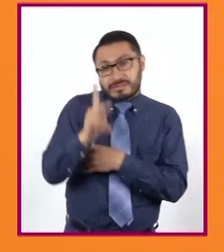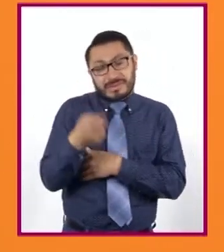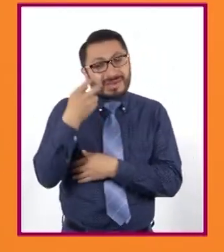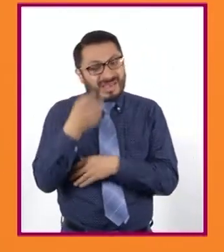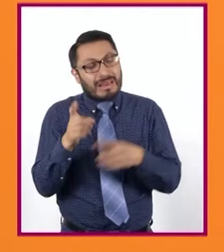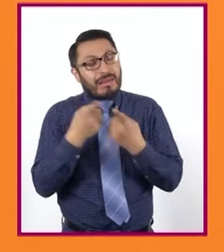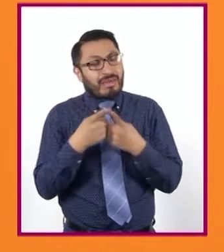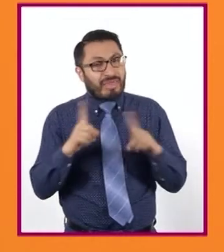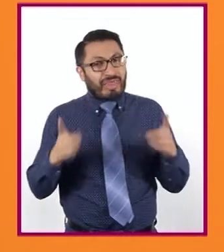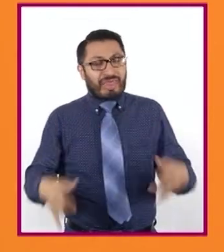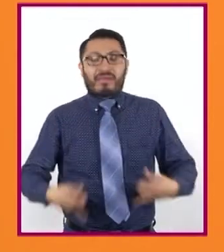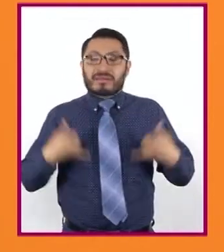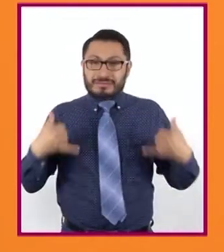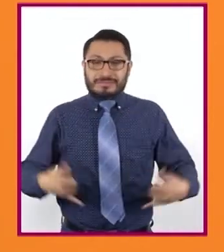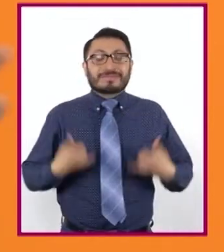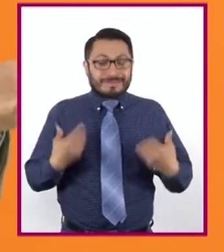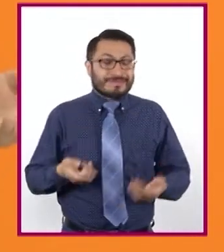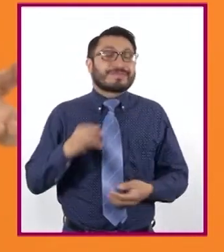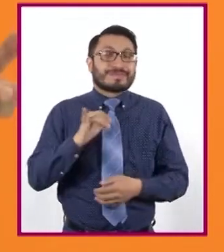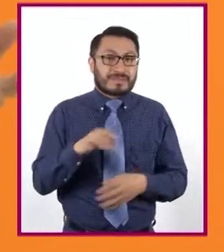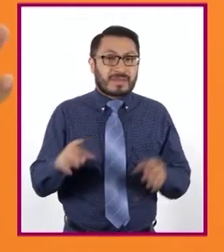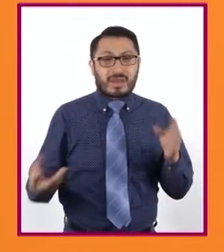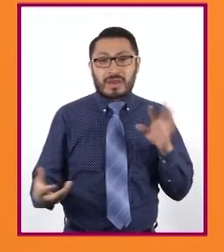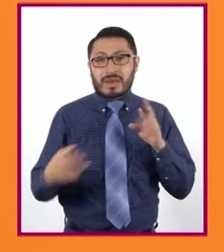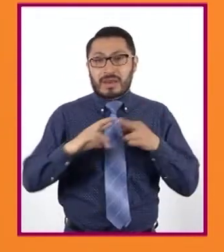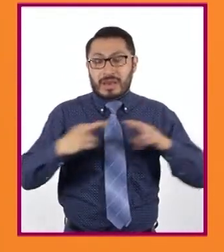integral de los adolescentes. ¿Cómo?